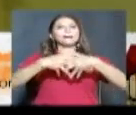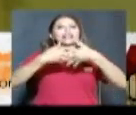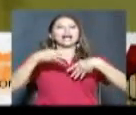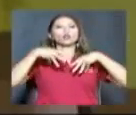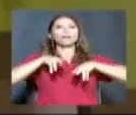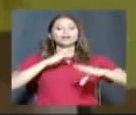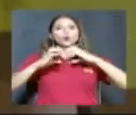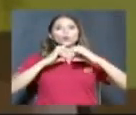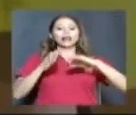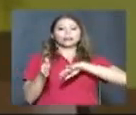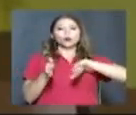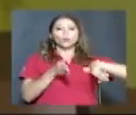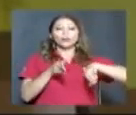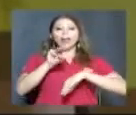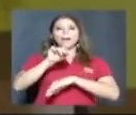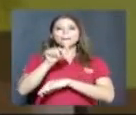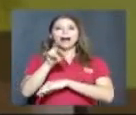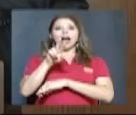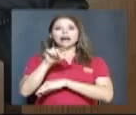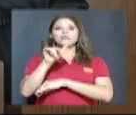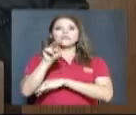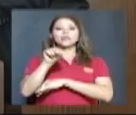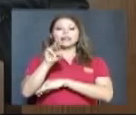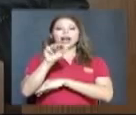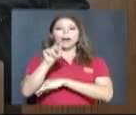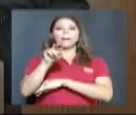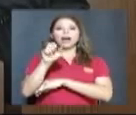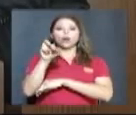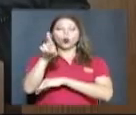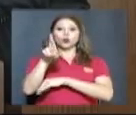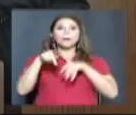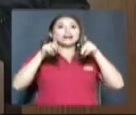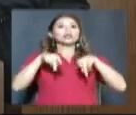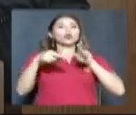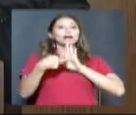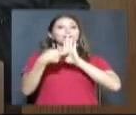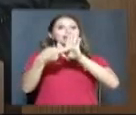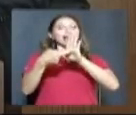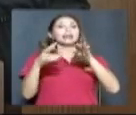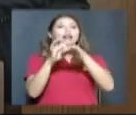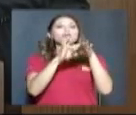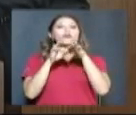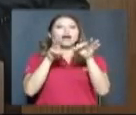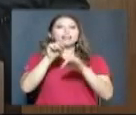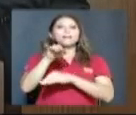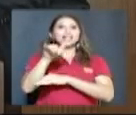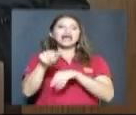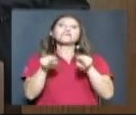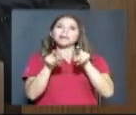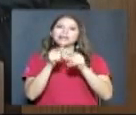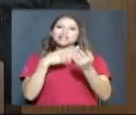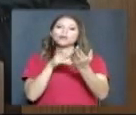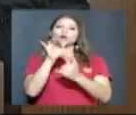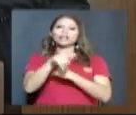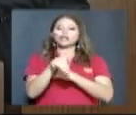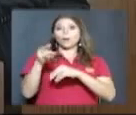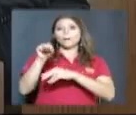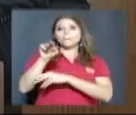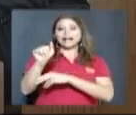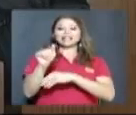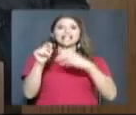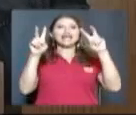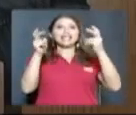a Marvin Amador, él es vocero de la Red Mica, quien también tiene un proyecto debajo del hombro y es máster en las